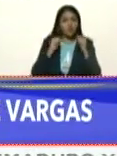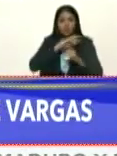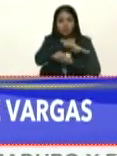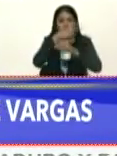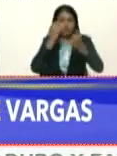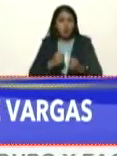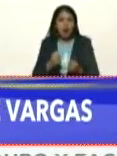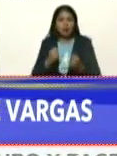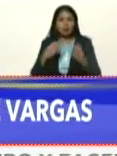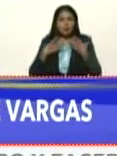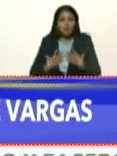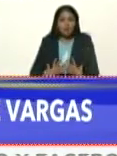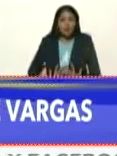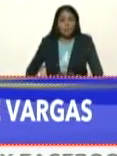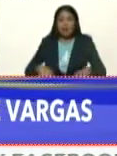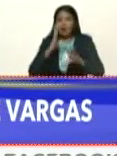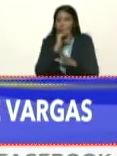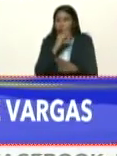desnudos,